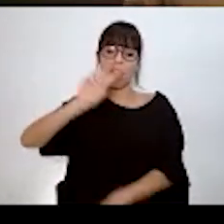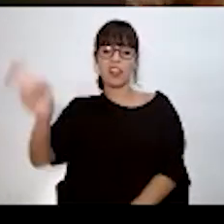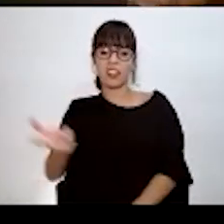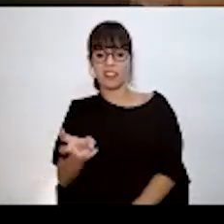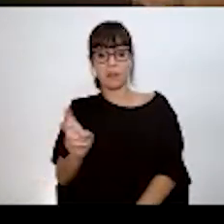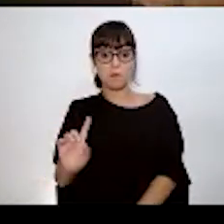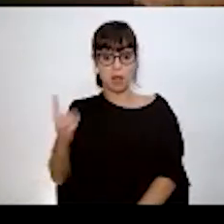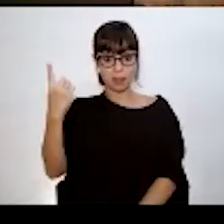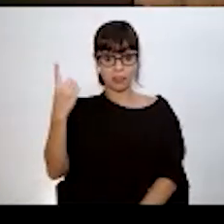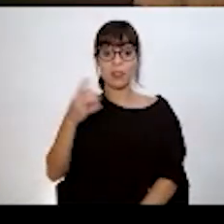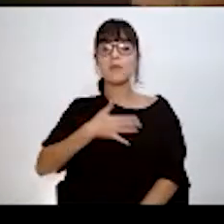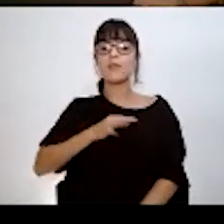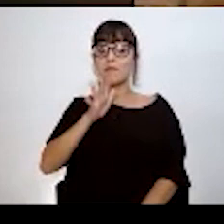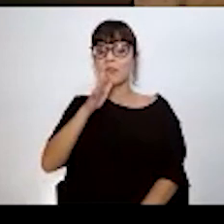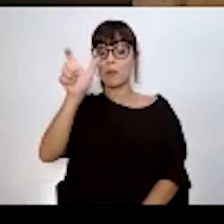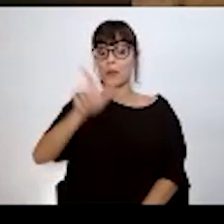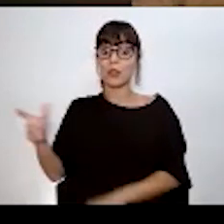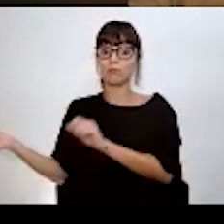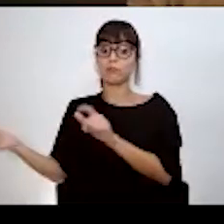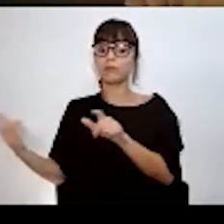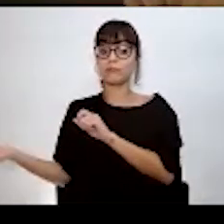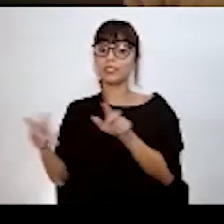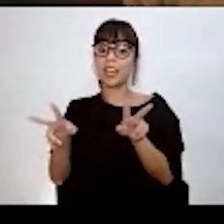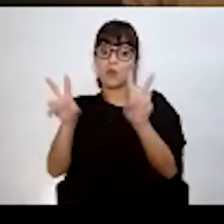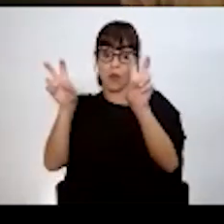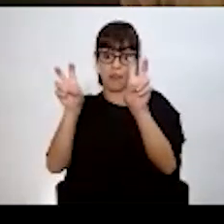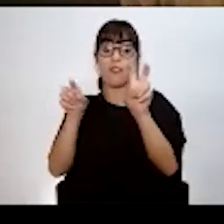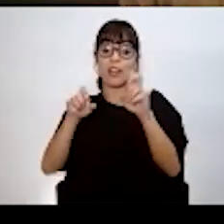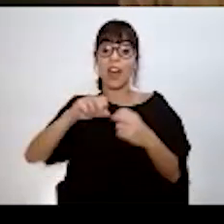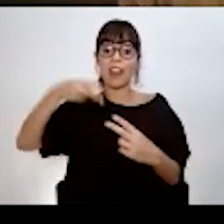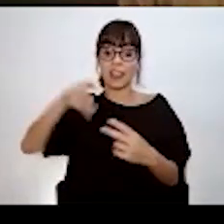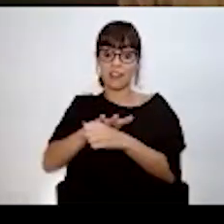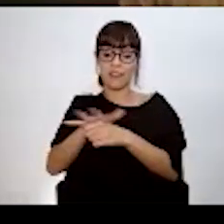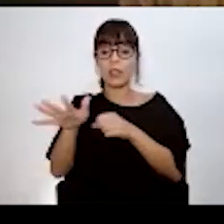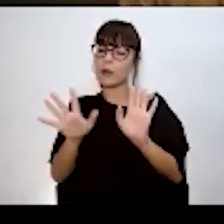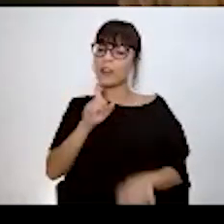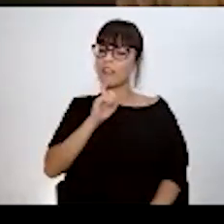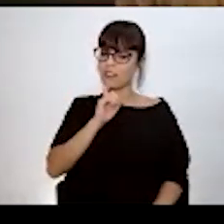una llegada de nueva población que quizás tenga también su reflejo en el ADN. Pero es muy complicado